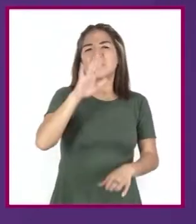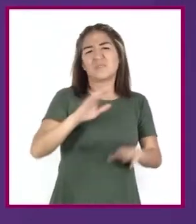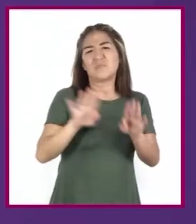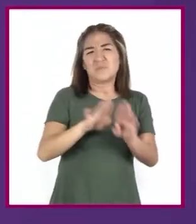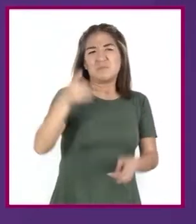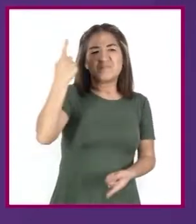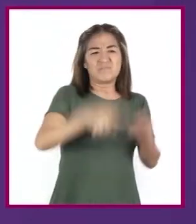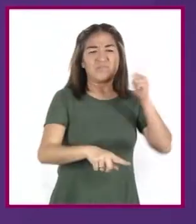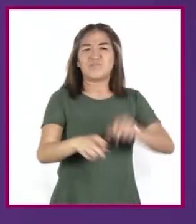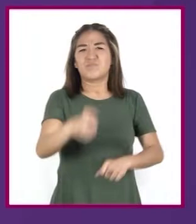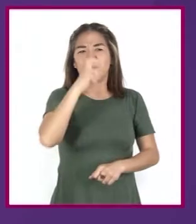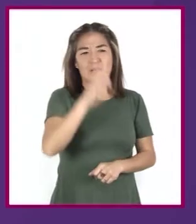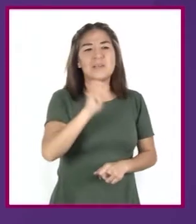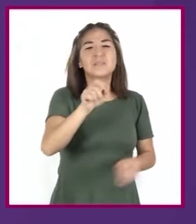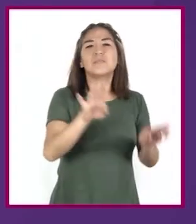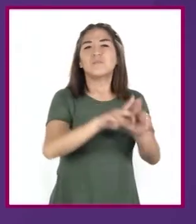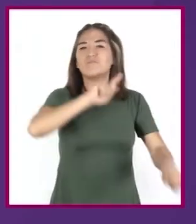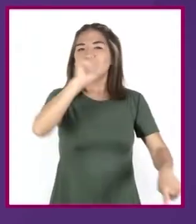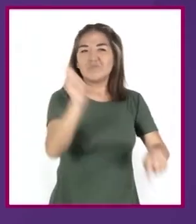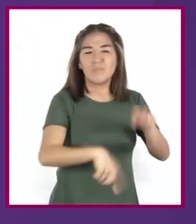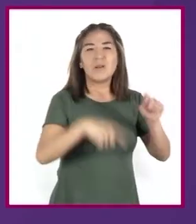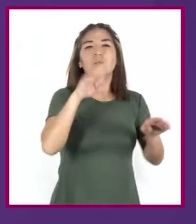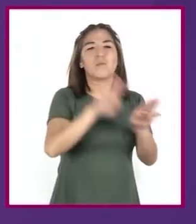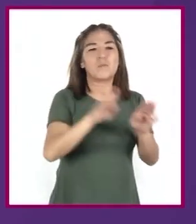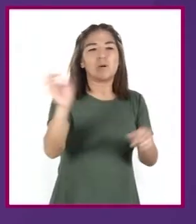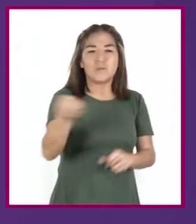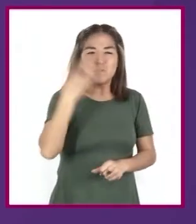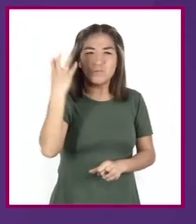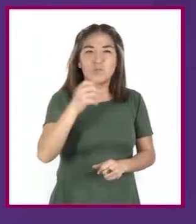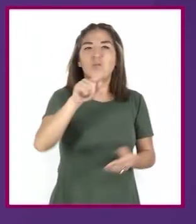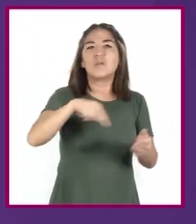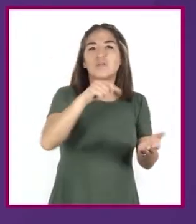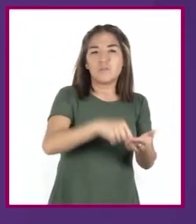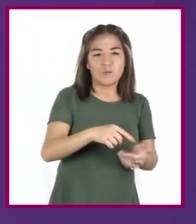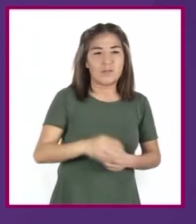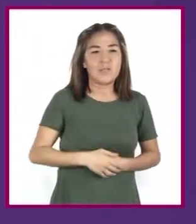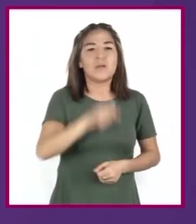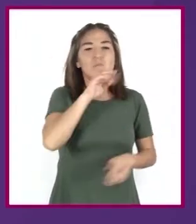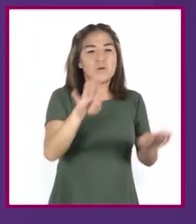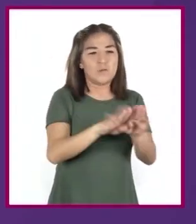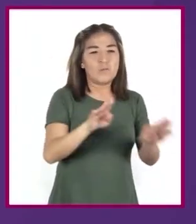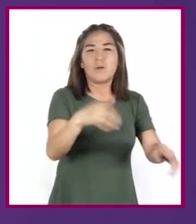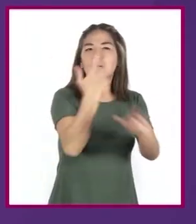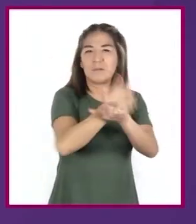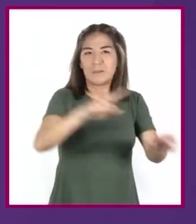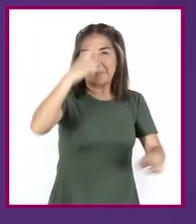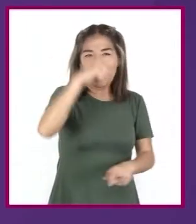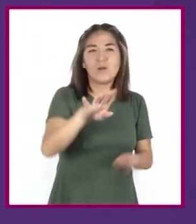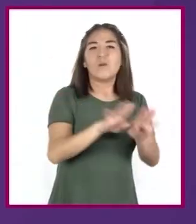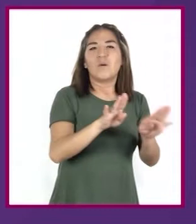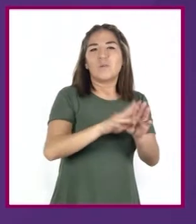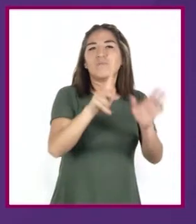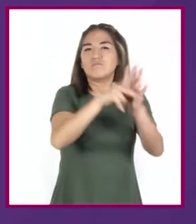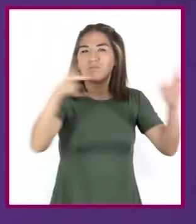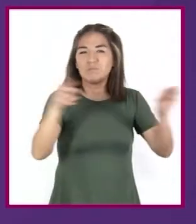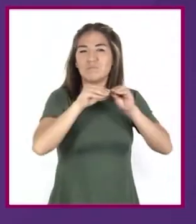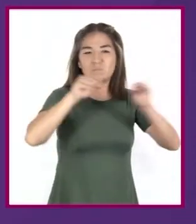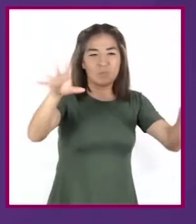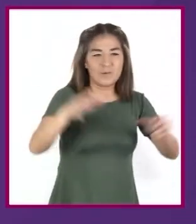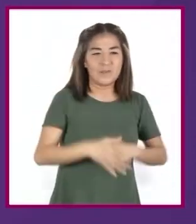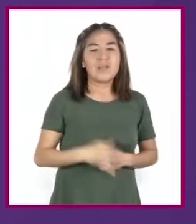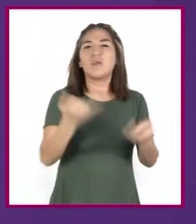autoritarias, como la anulación de las legislaturas estatales, la limitación de la libertad de prensa y la exclusión del